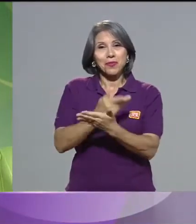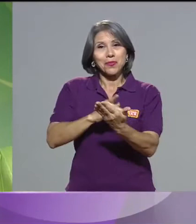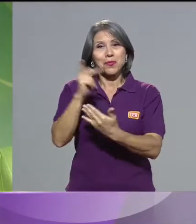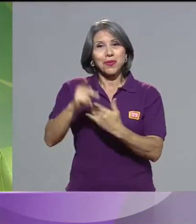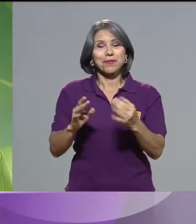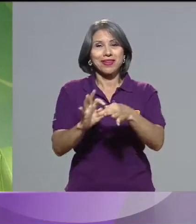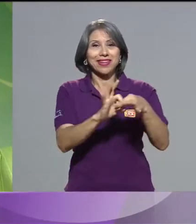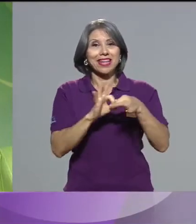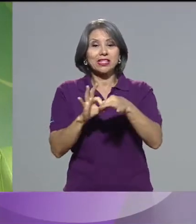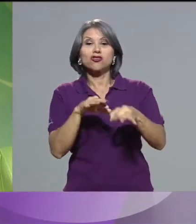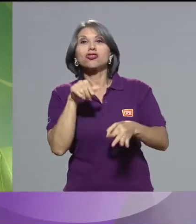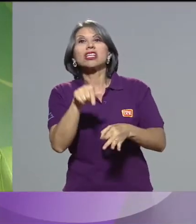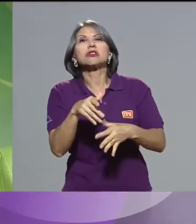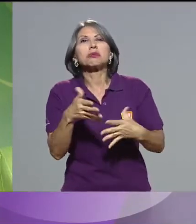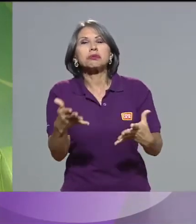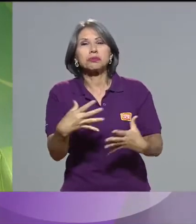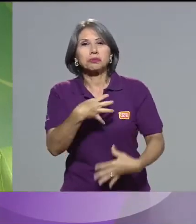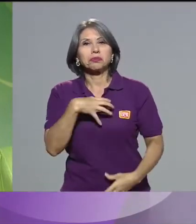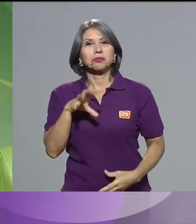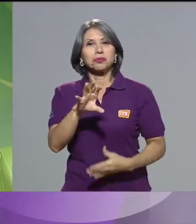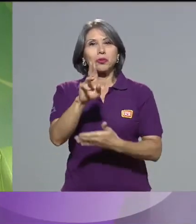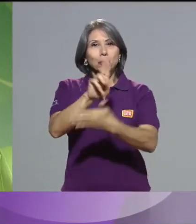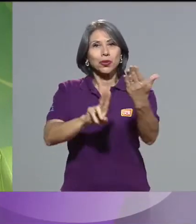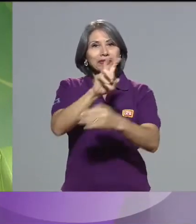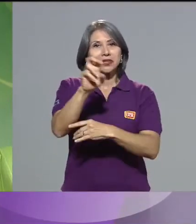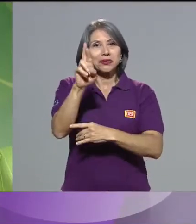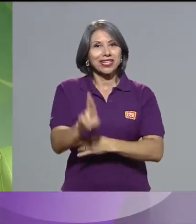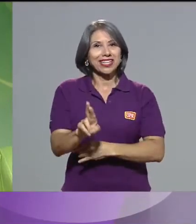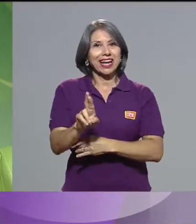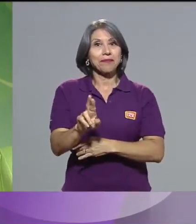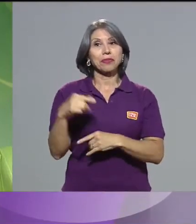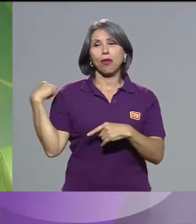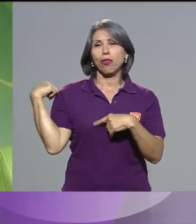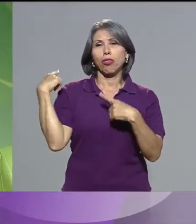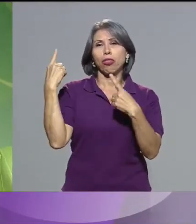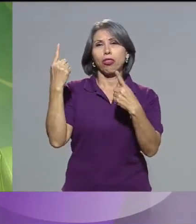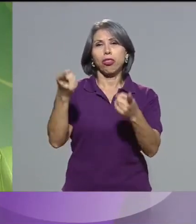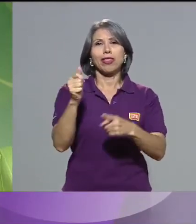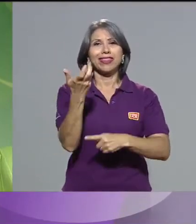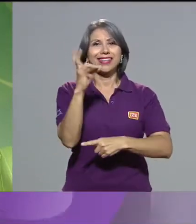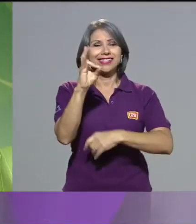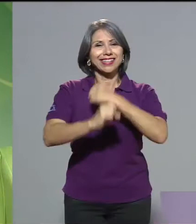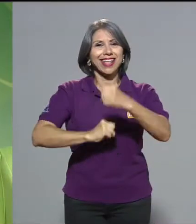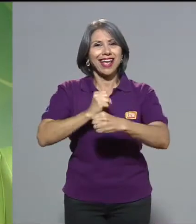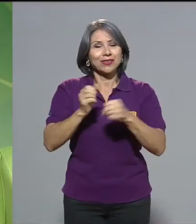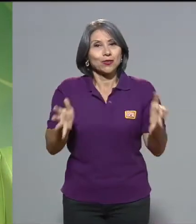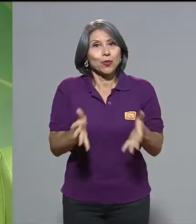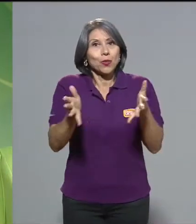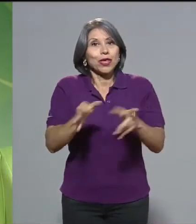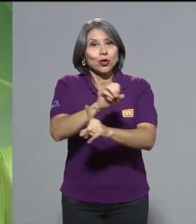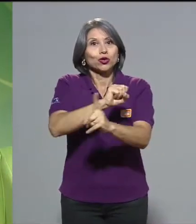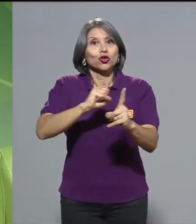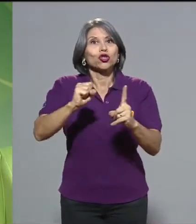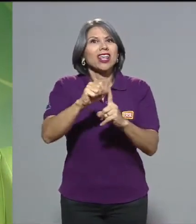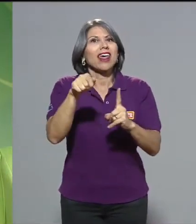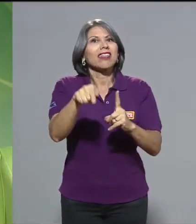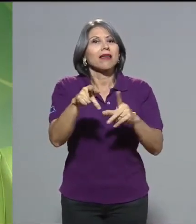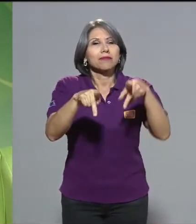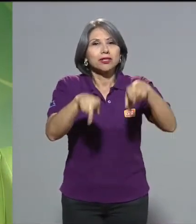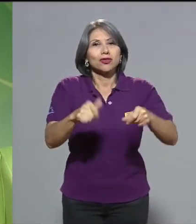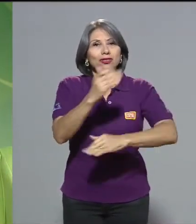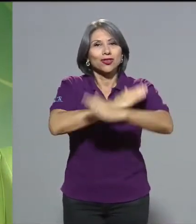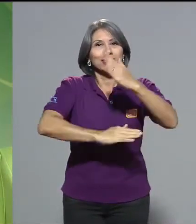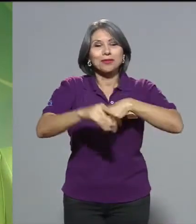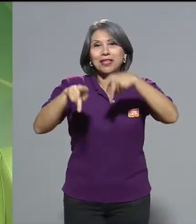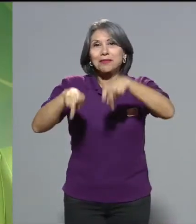una producción de la Universidad de Costa Rica con 17 años promoviendo una sociedad más inclusiva para las personas con discapacidad